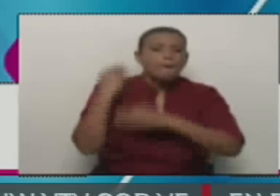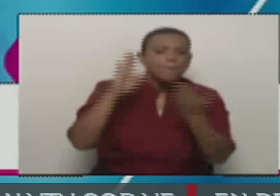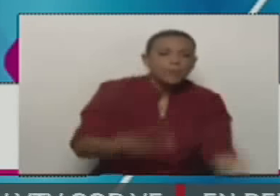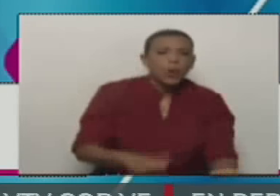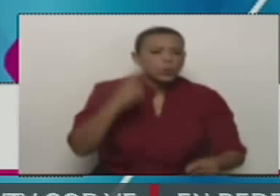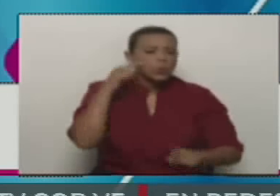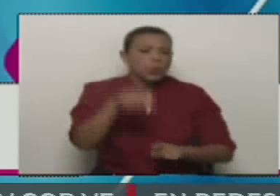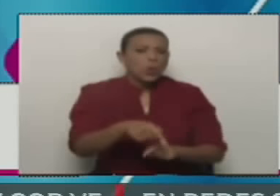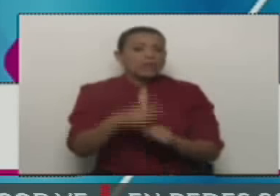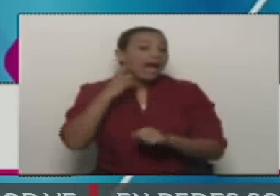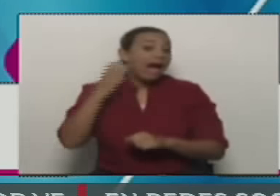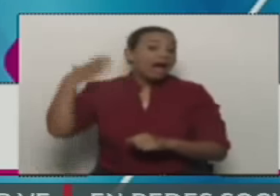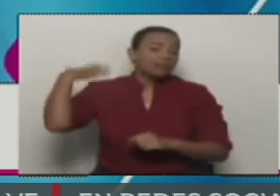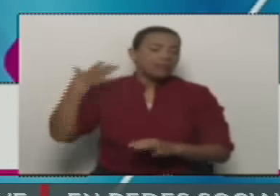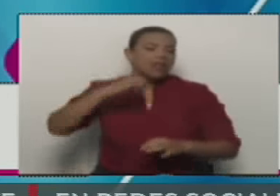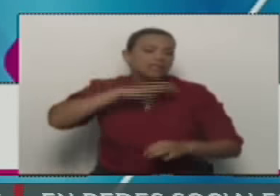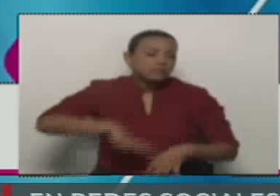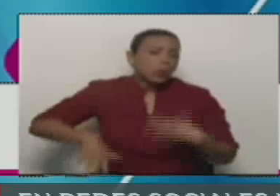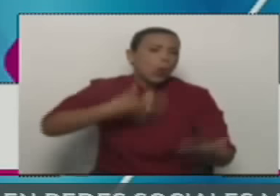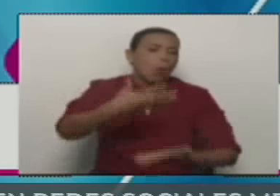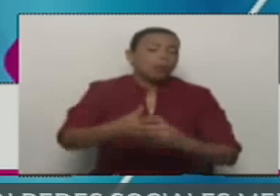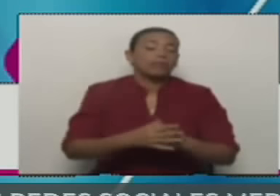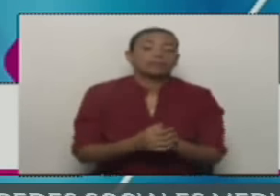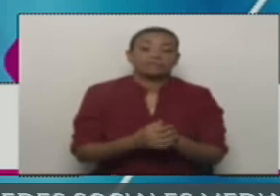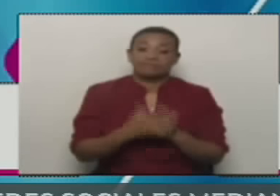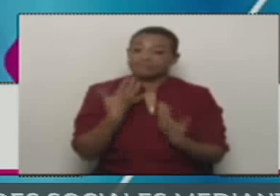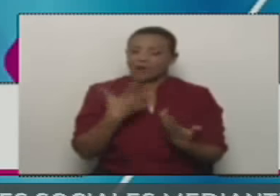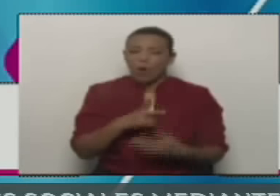Imperio Español. Monarquía, genocida.